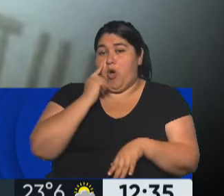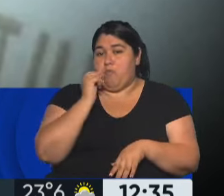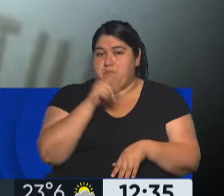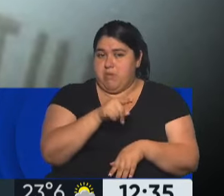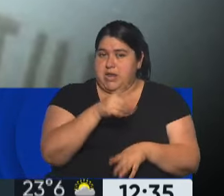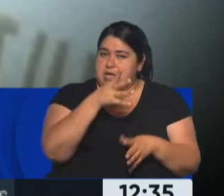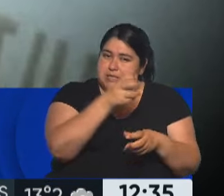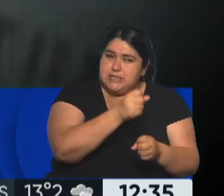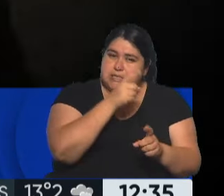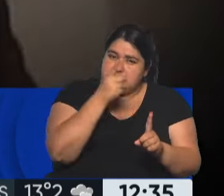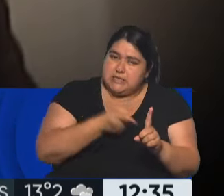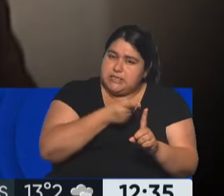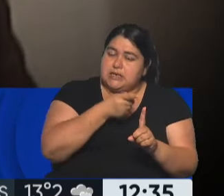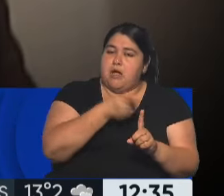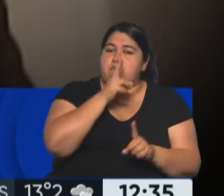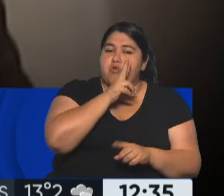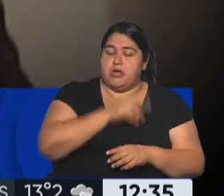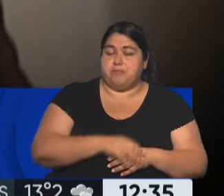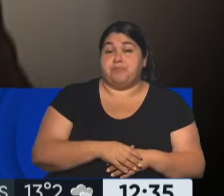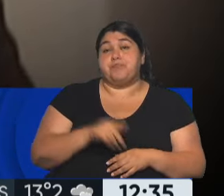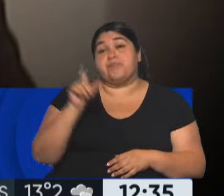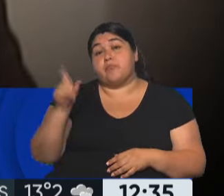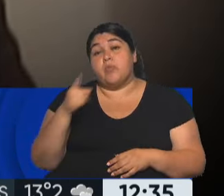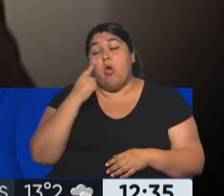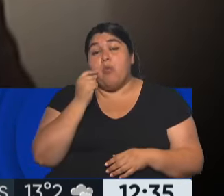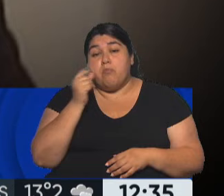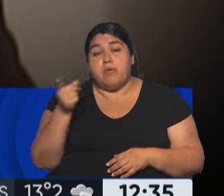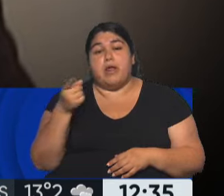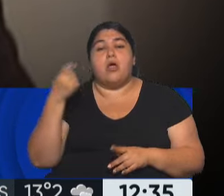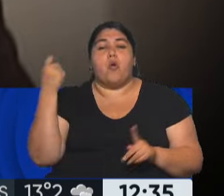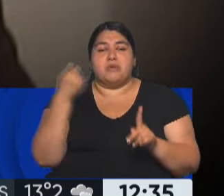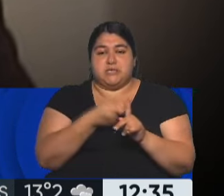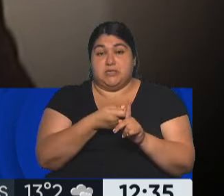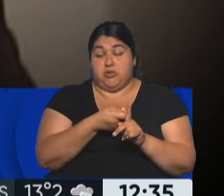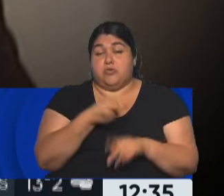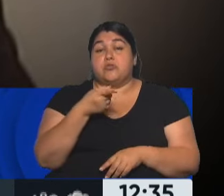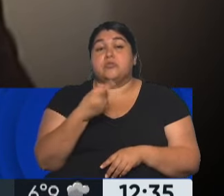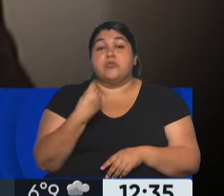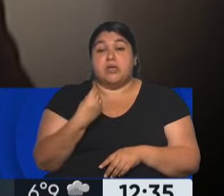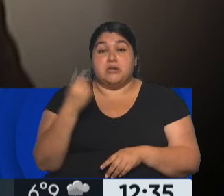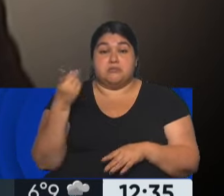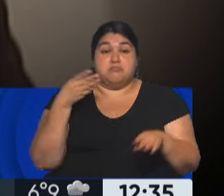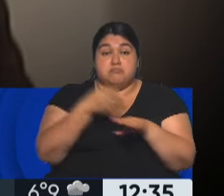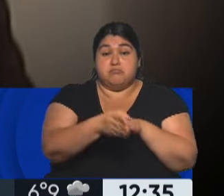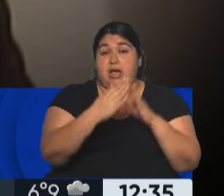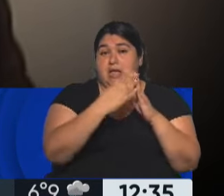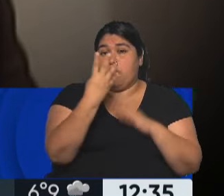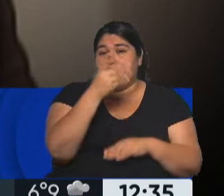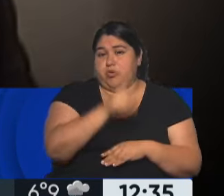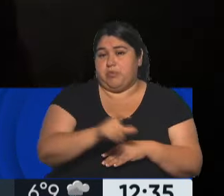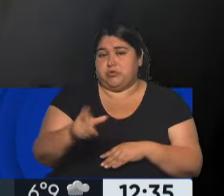pareja. De no ser Oscar Martínez, estaríamos ante un homicidio cometido por una persona que ha entrado a una casa para matar a 4